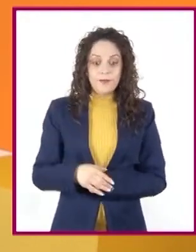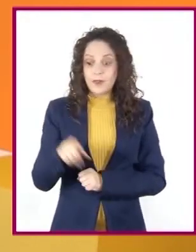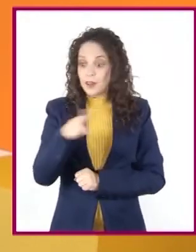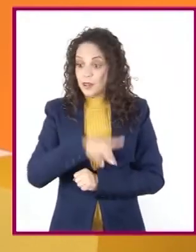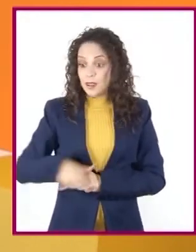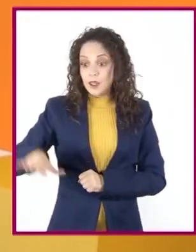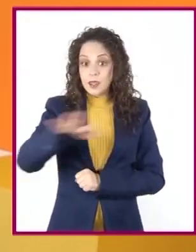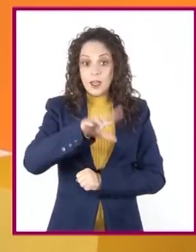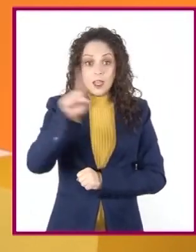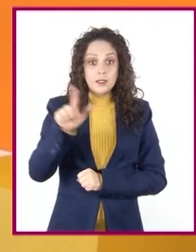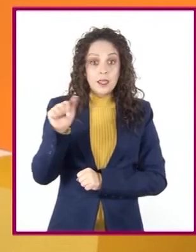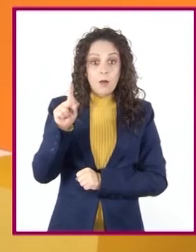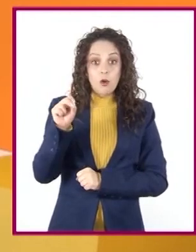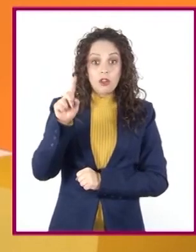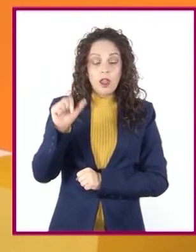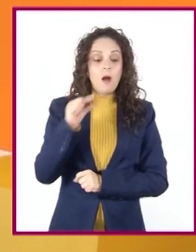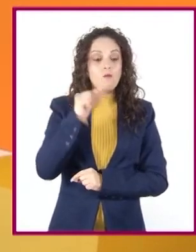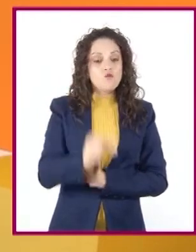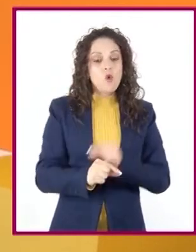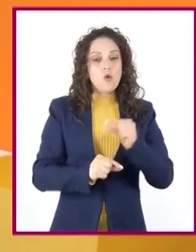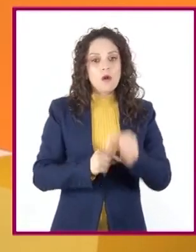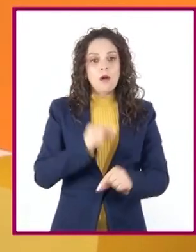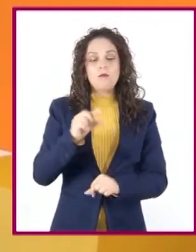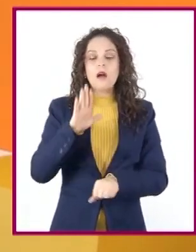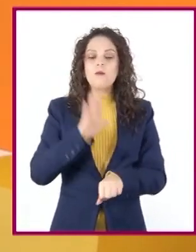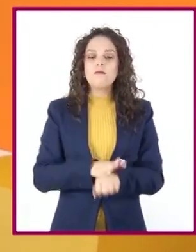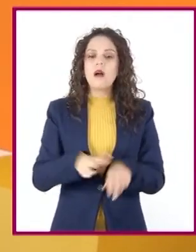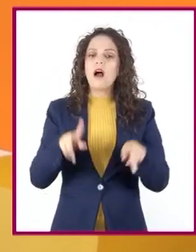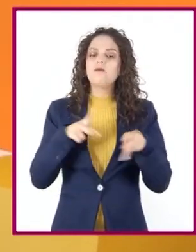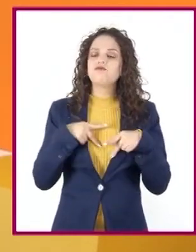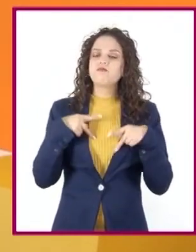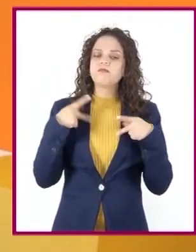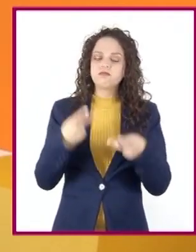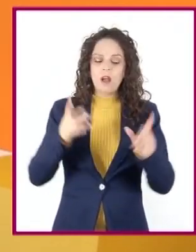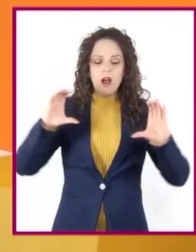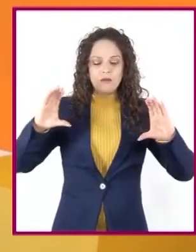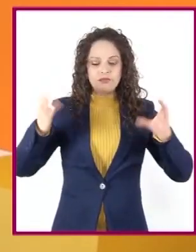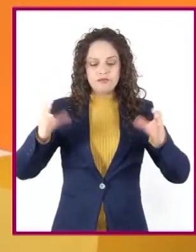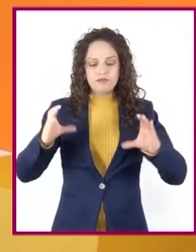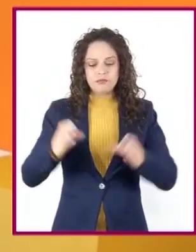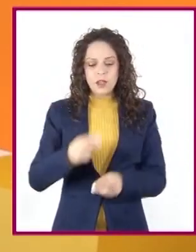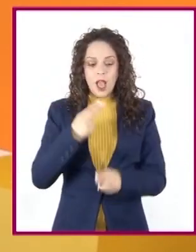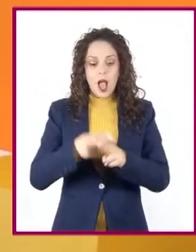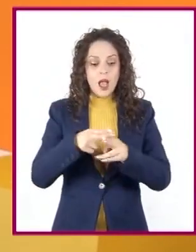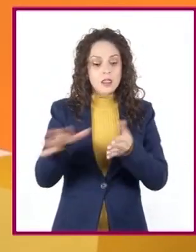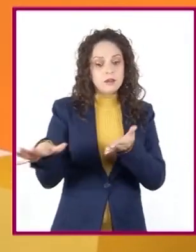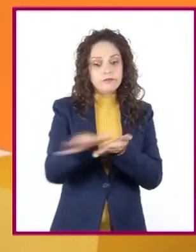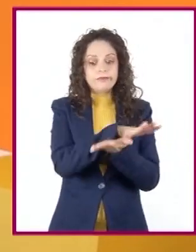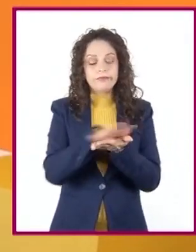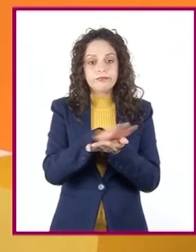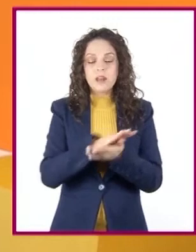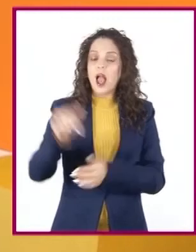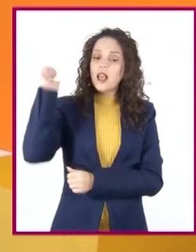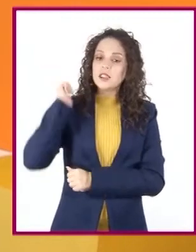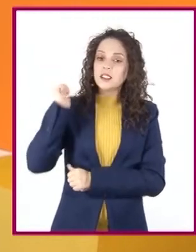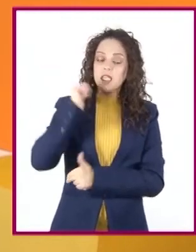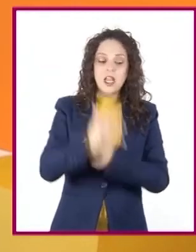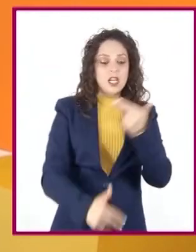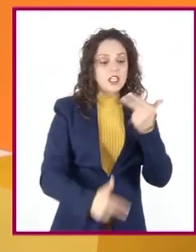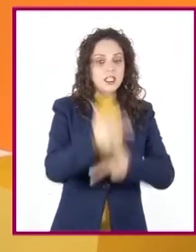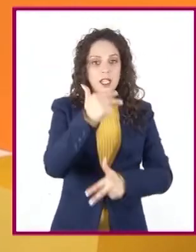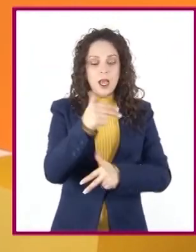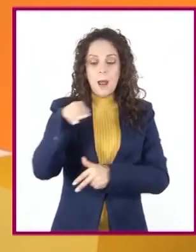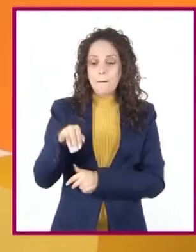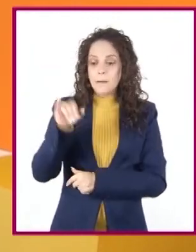zapoteca fue debilitándose poco a poco, hasta encontrar su fin en el siglo XIII, cuando los mixtecos